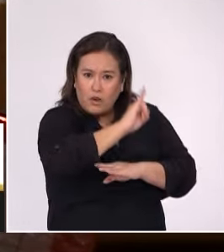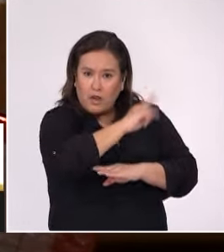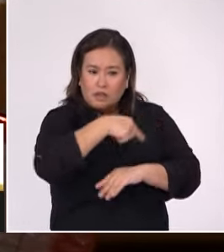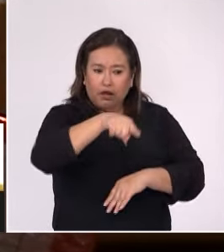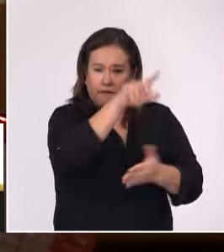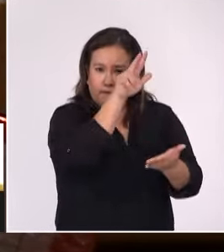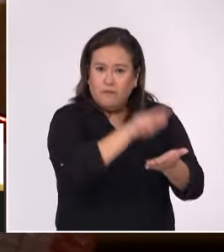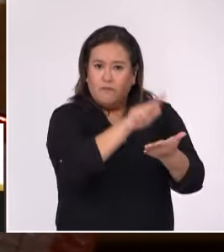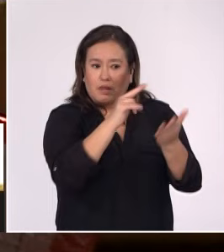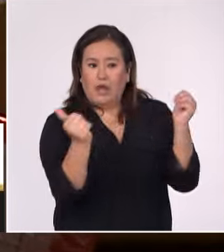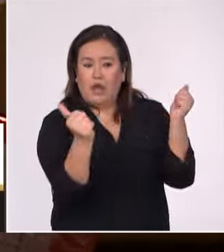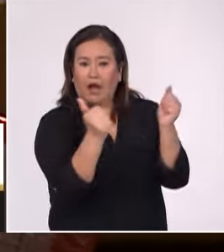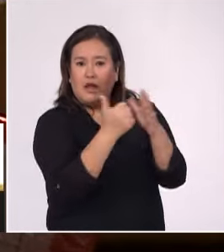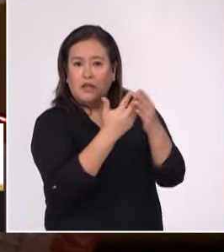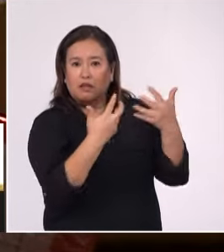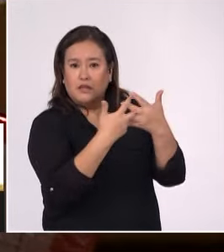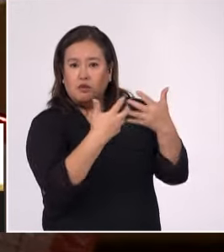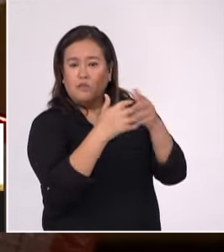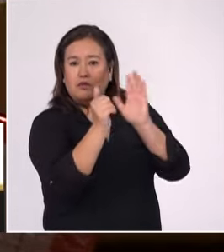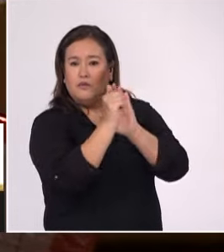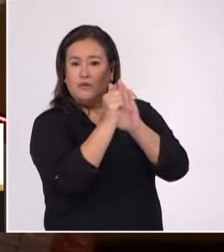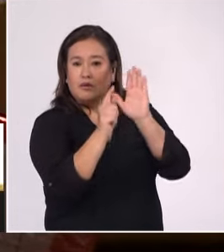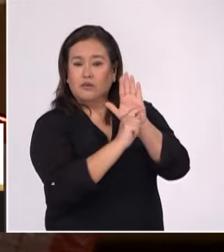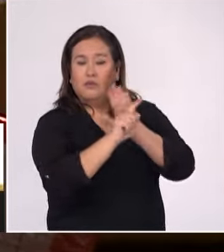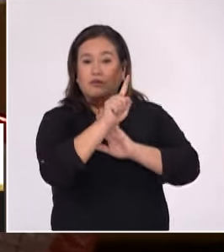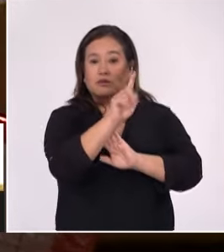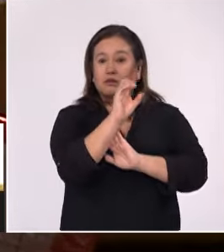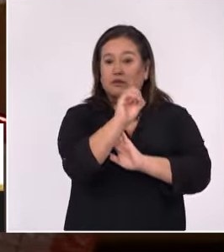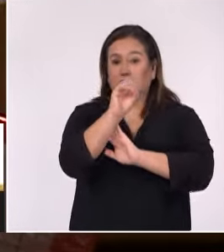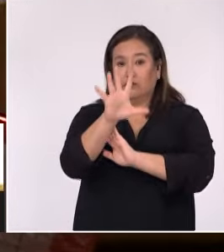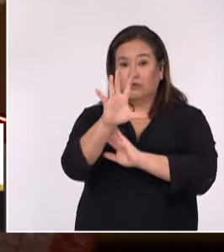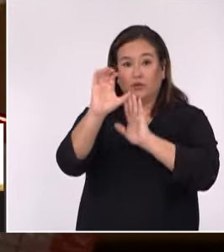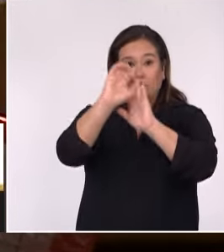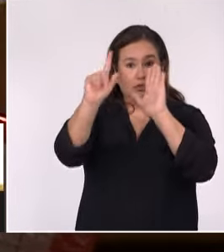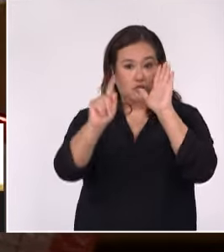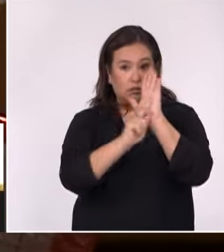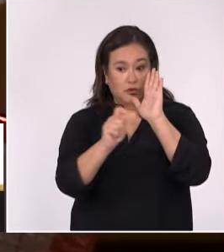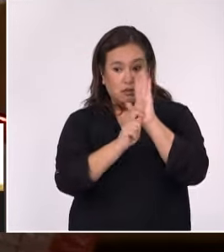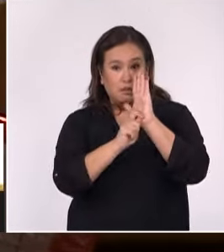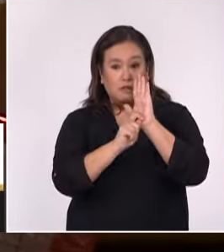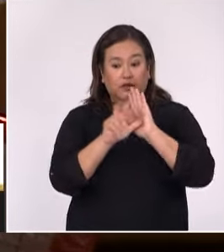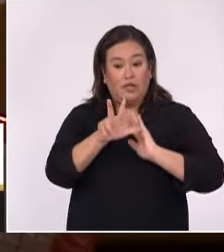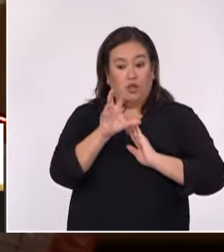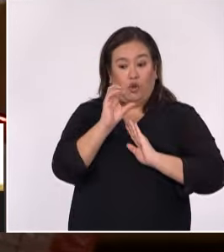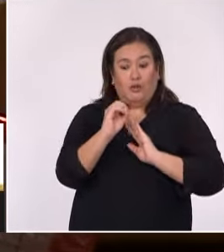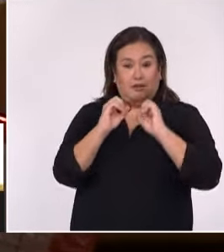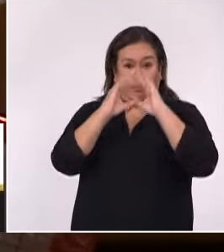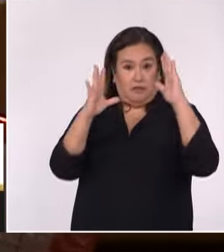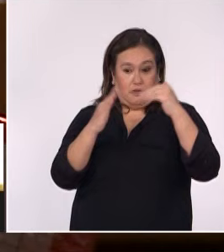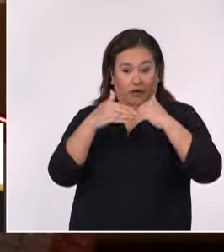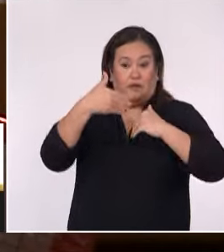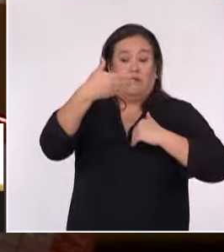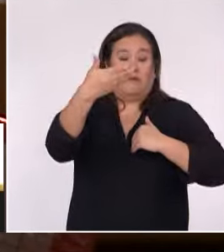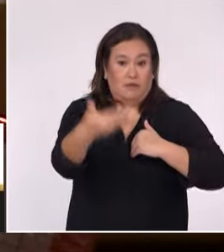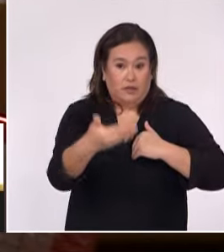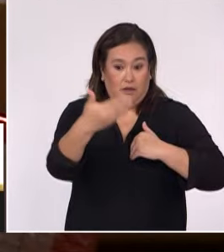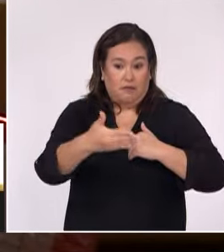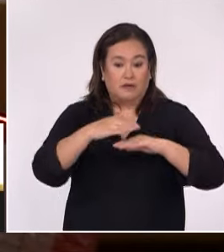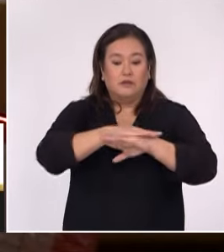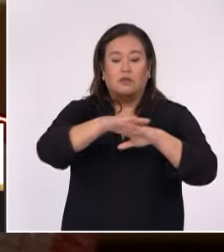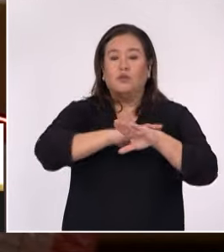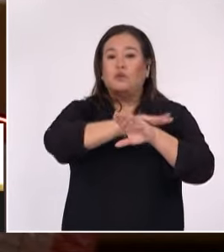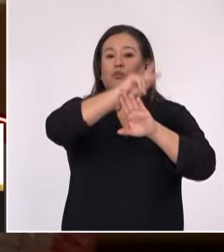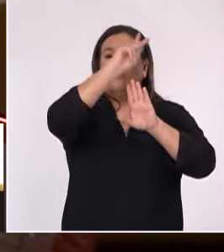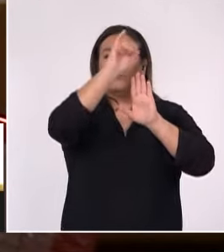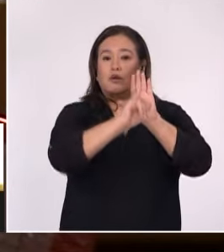conformidad con el artículo 105 de la Constitución, dentro de los próximos 30 días, los respectivos proyectos